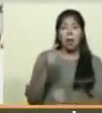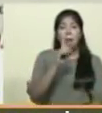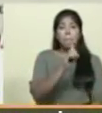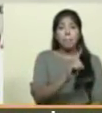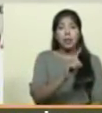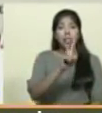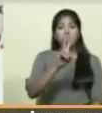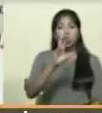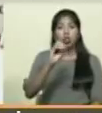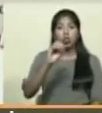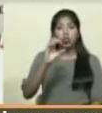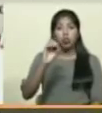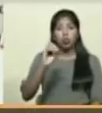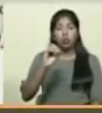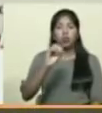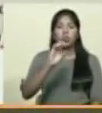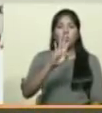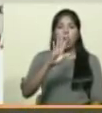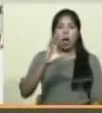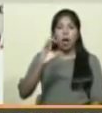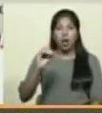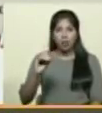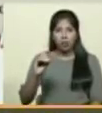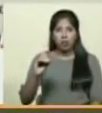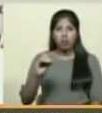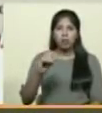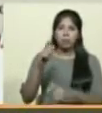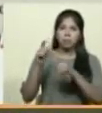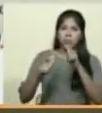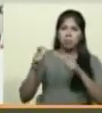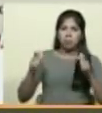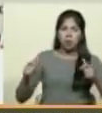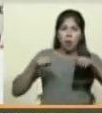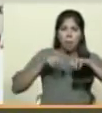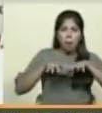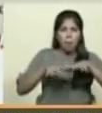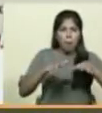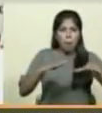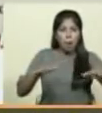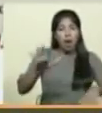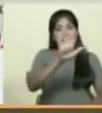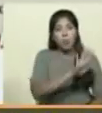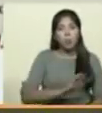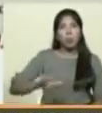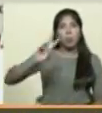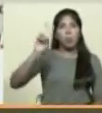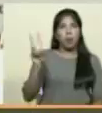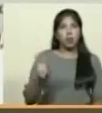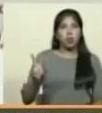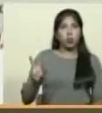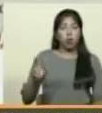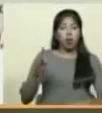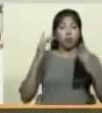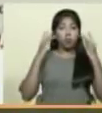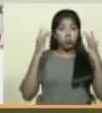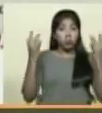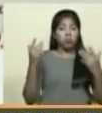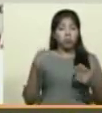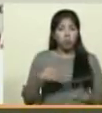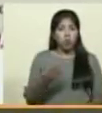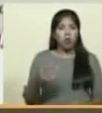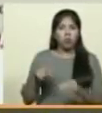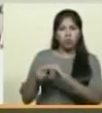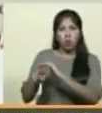1.240 observadores nacionales desplegados en todo el país con amplio nivel de acceso para